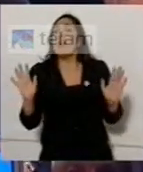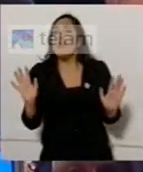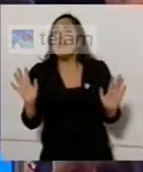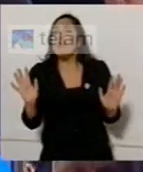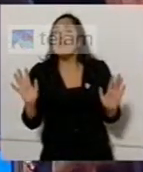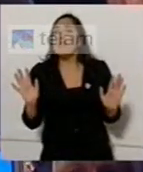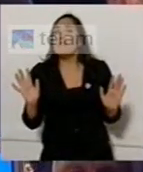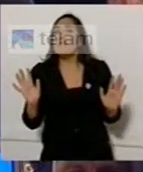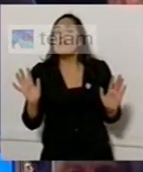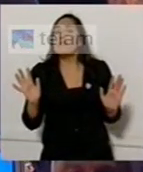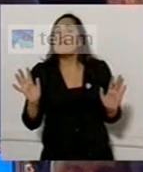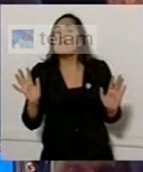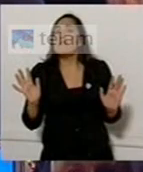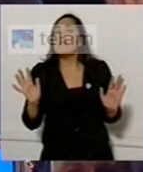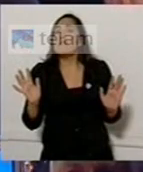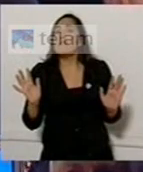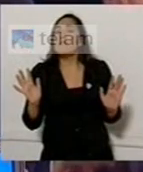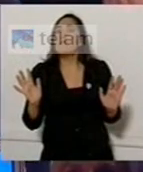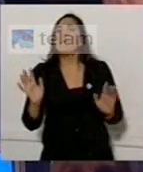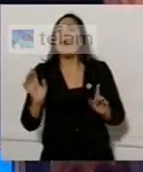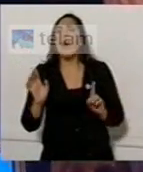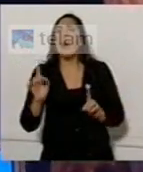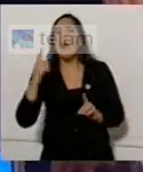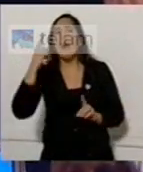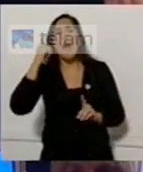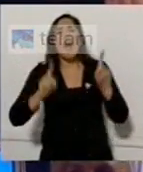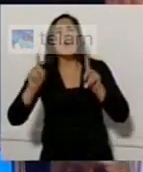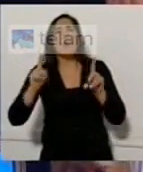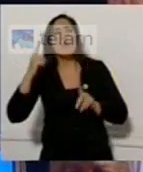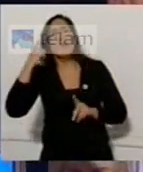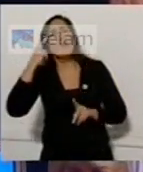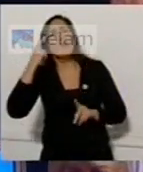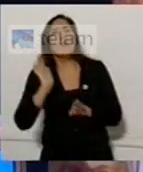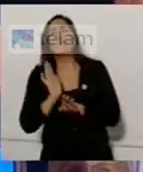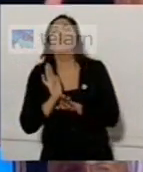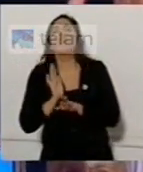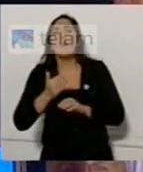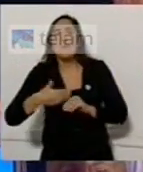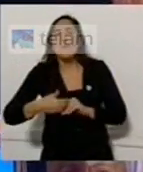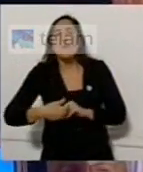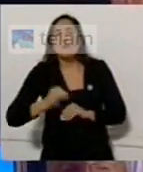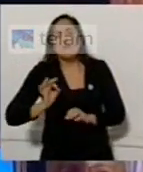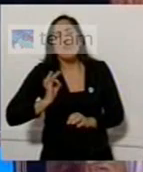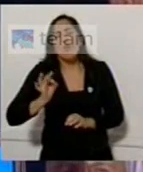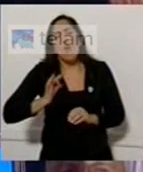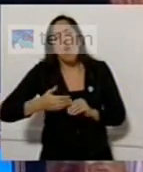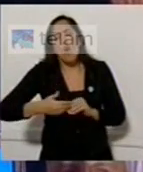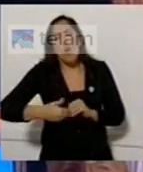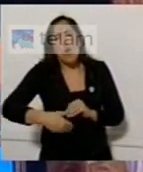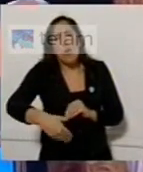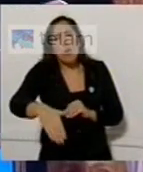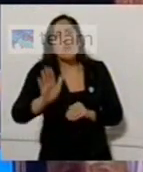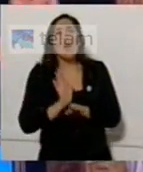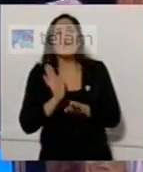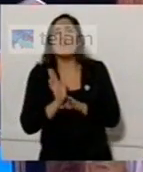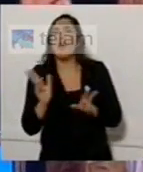O tal vez se refieren a que ya no va a haber más todos los años la fijación